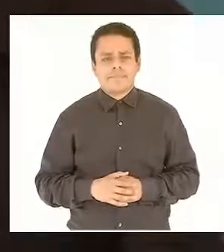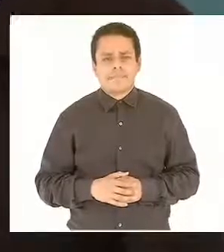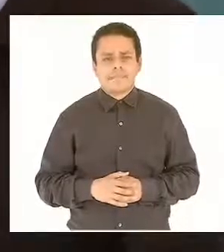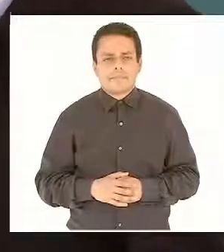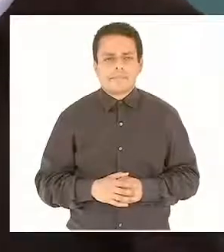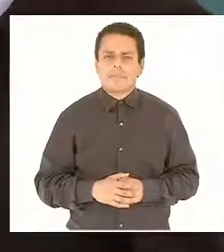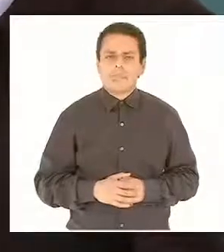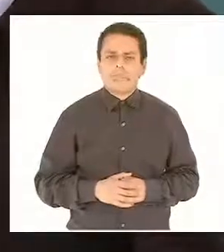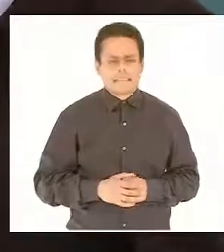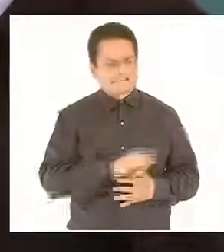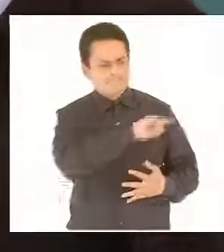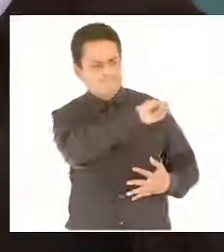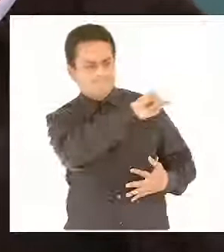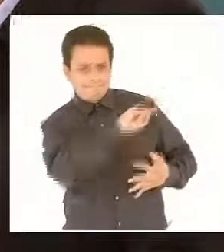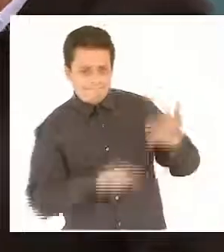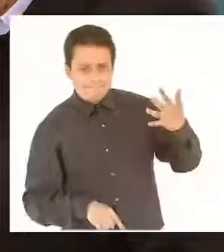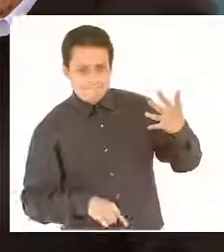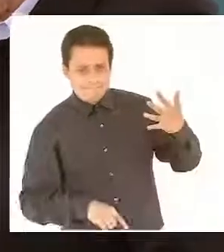Todo eso